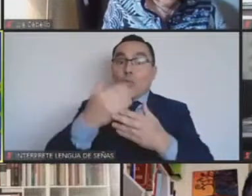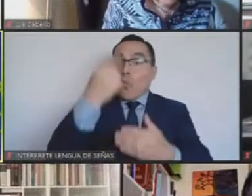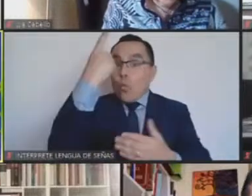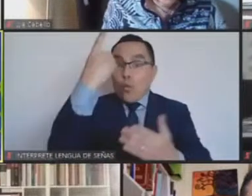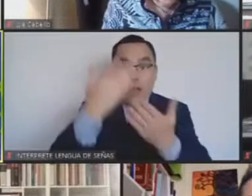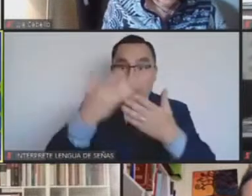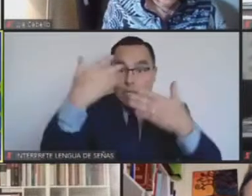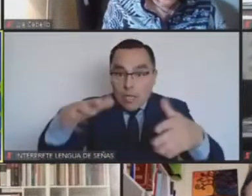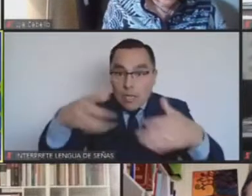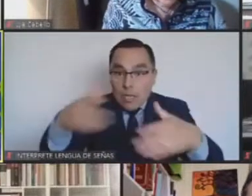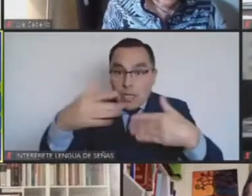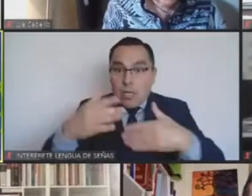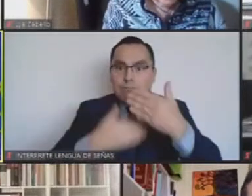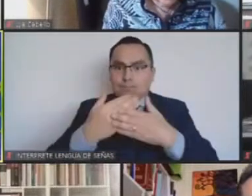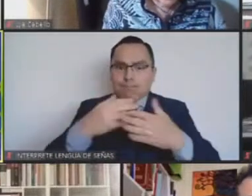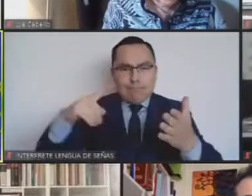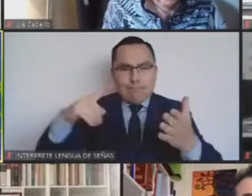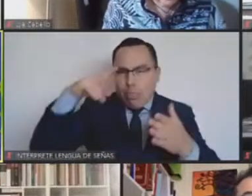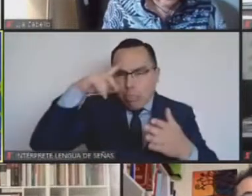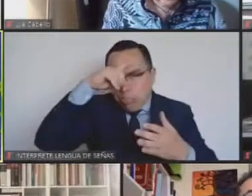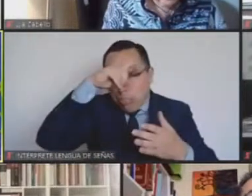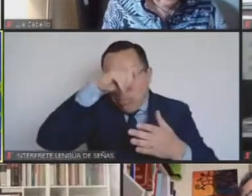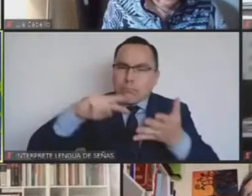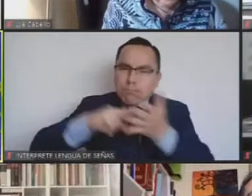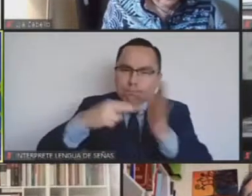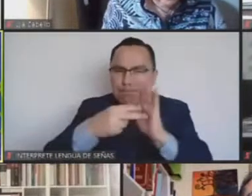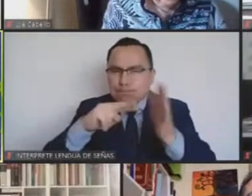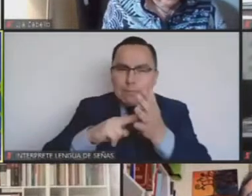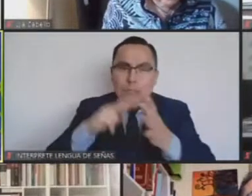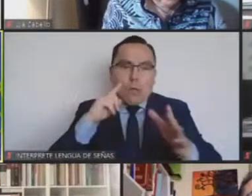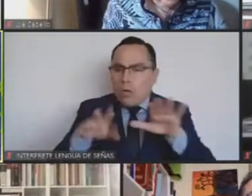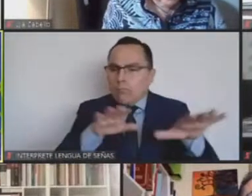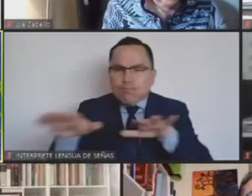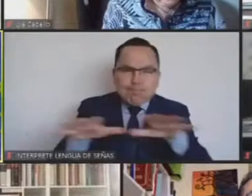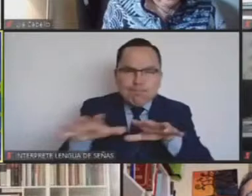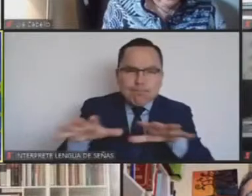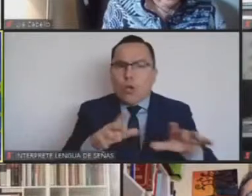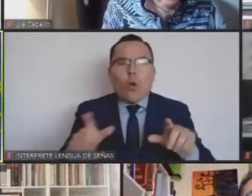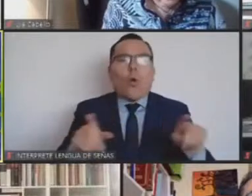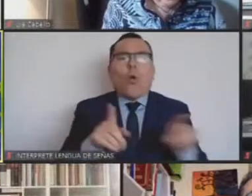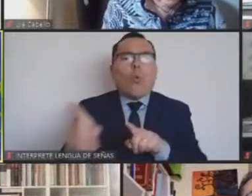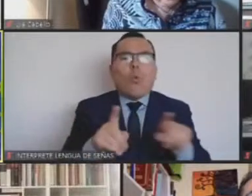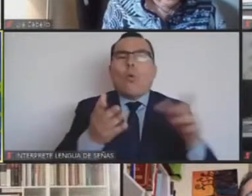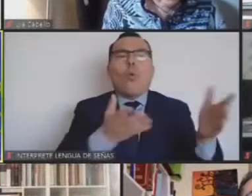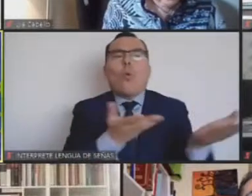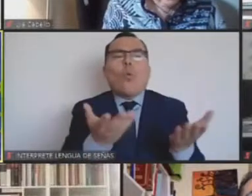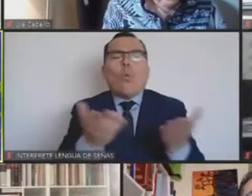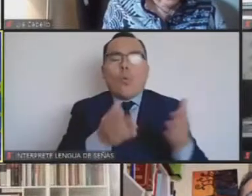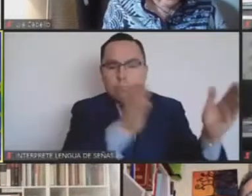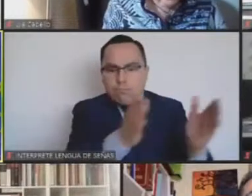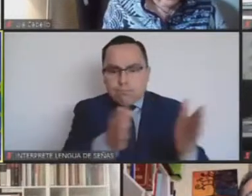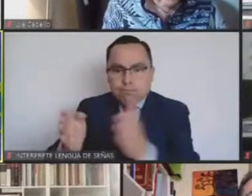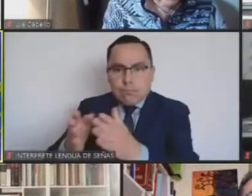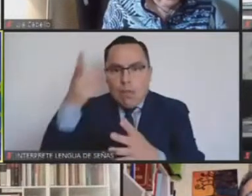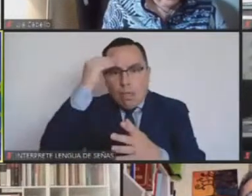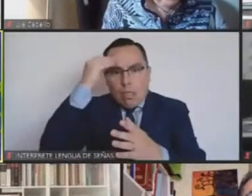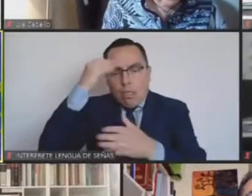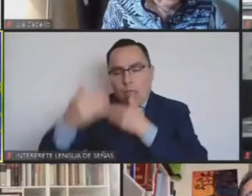las complejidades gruesas de la implementación de las reformas y tras aprender varias lecciones en el